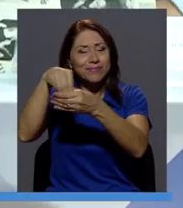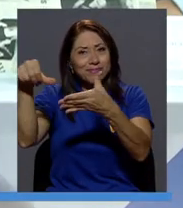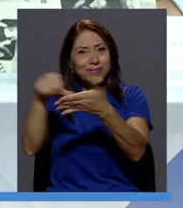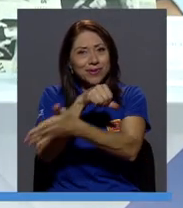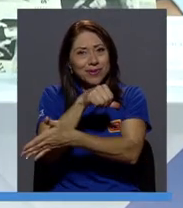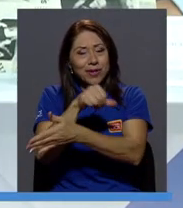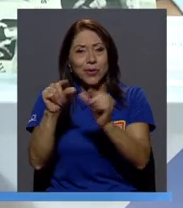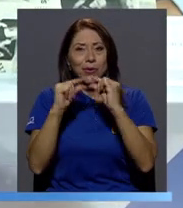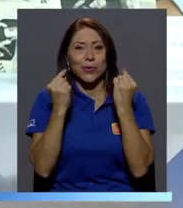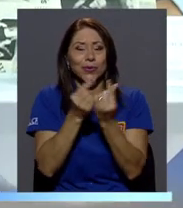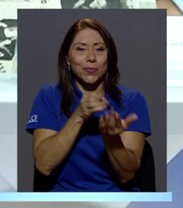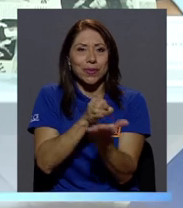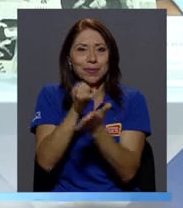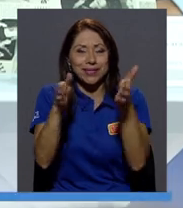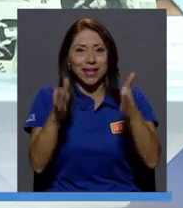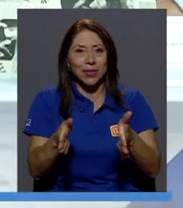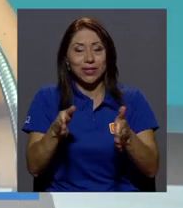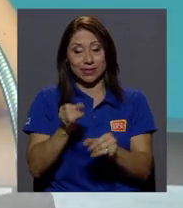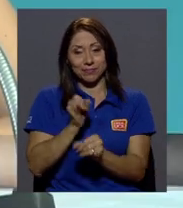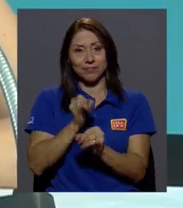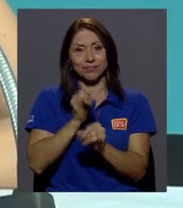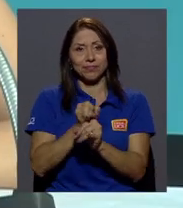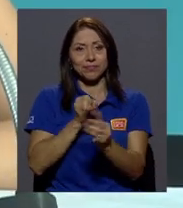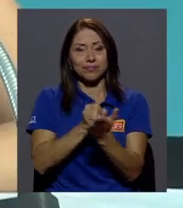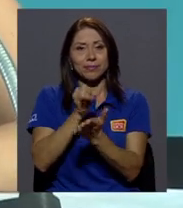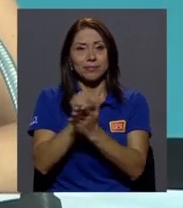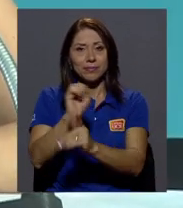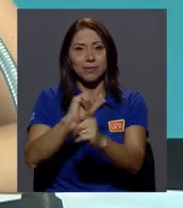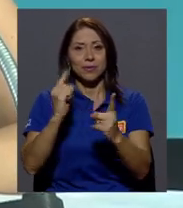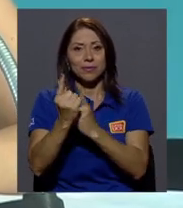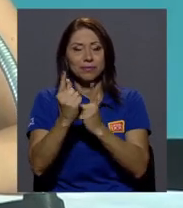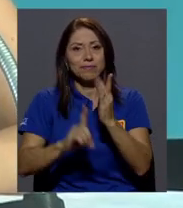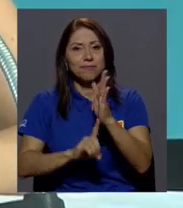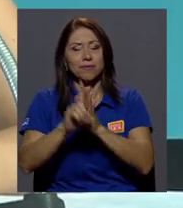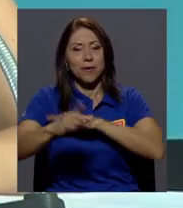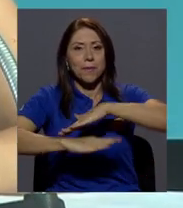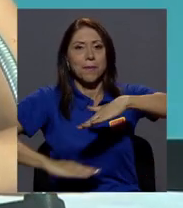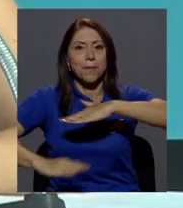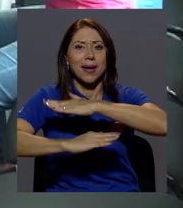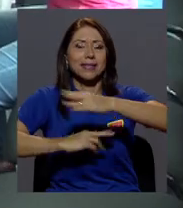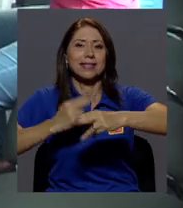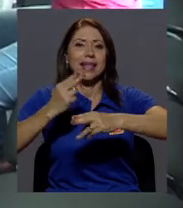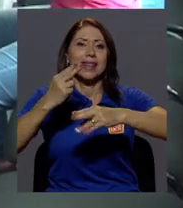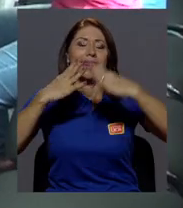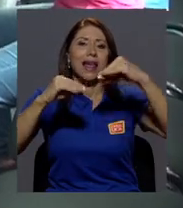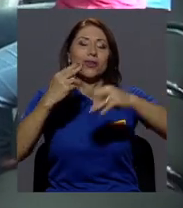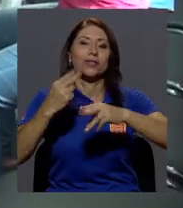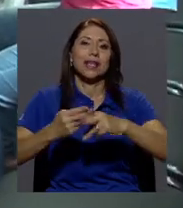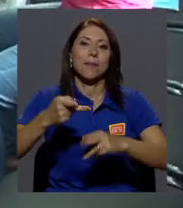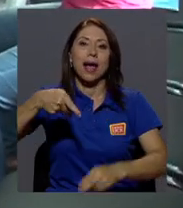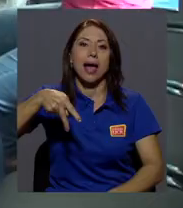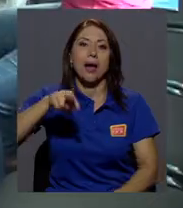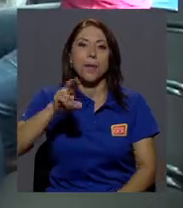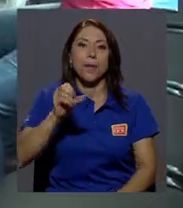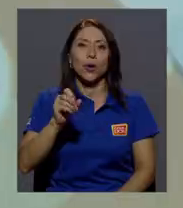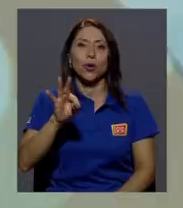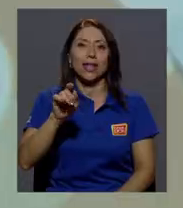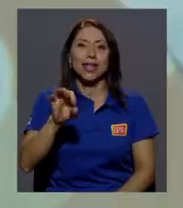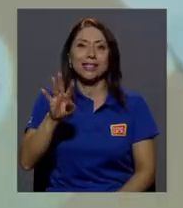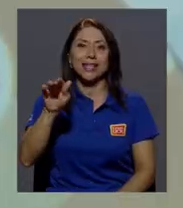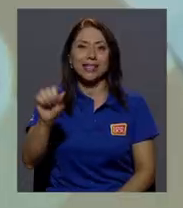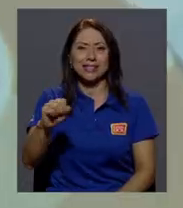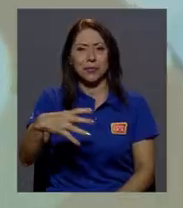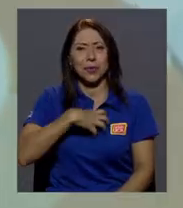Un grupo de investigadores del Instituto de Investigaciones Sociales desarrolló la base de datos Protestas, una herramienta virtual que monitorea